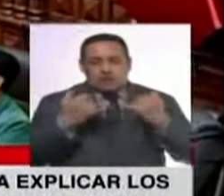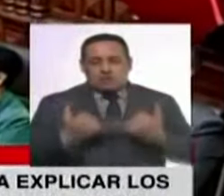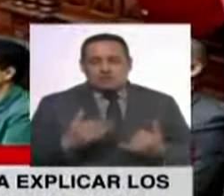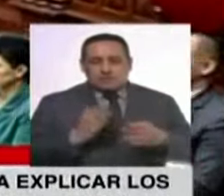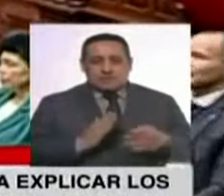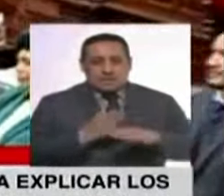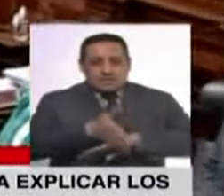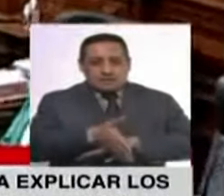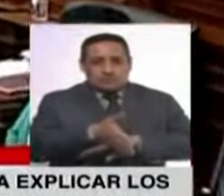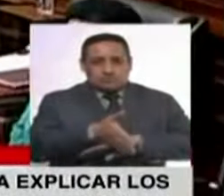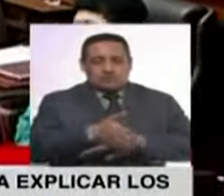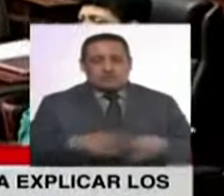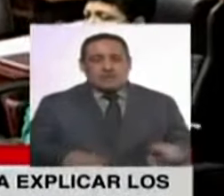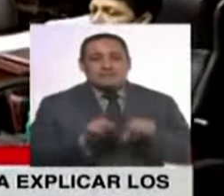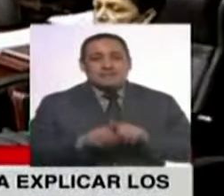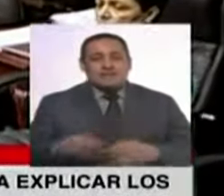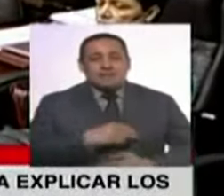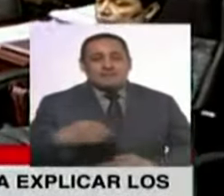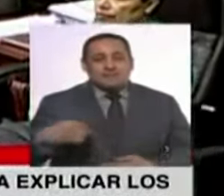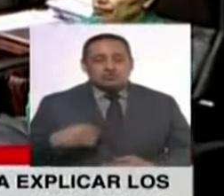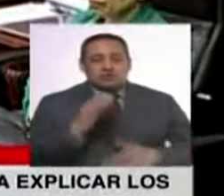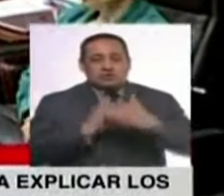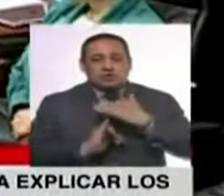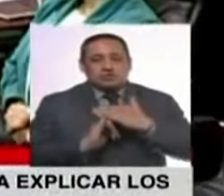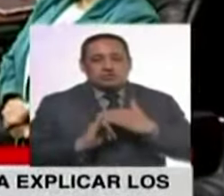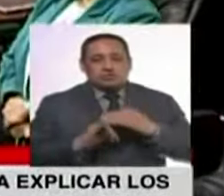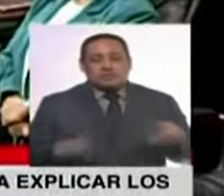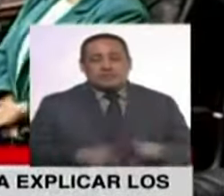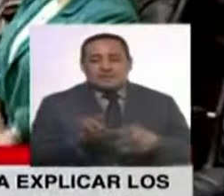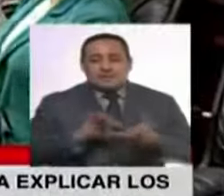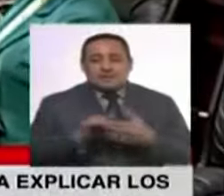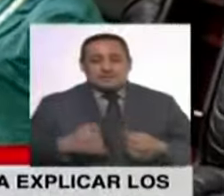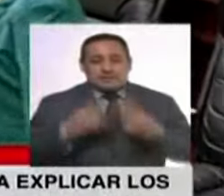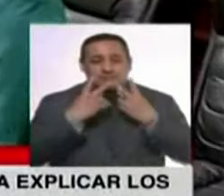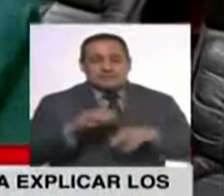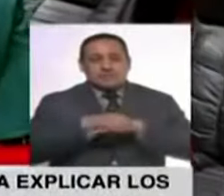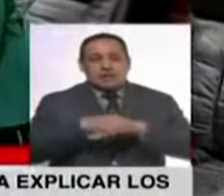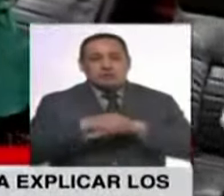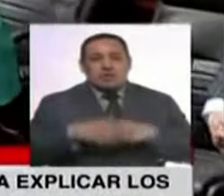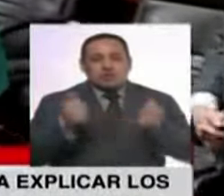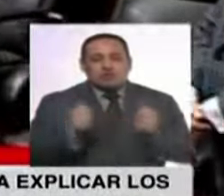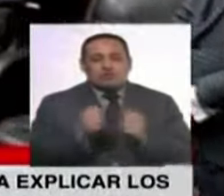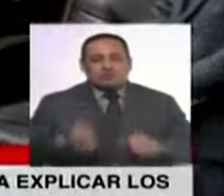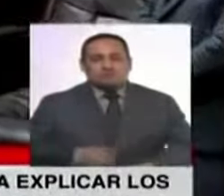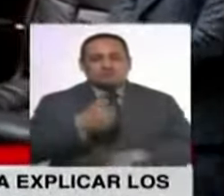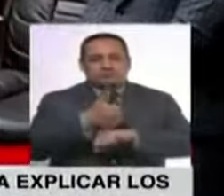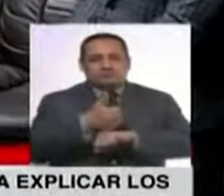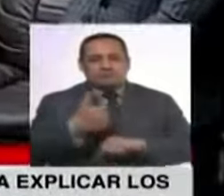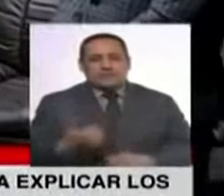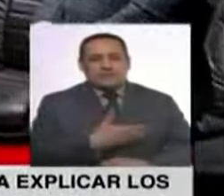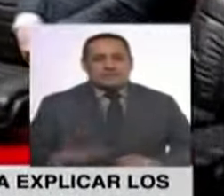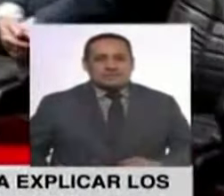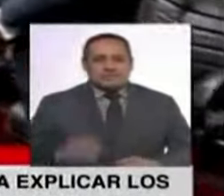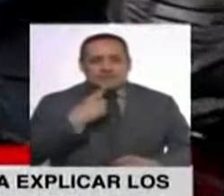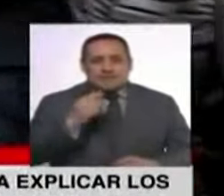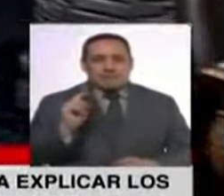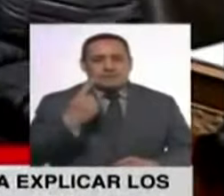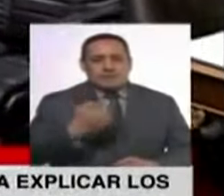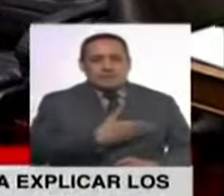ya el ingreso del ministro del interior quien se va a saludar con la encargada de la presidencia la primera